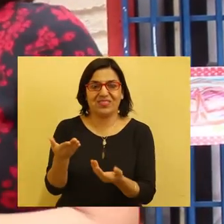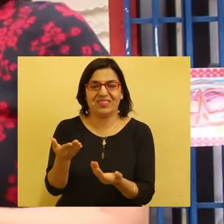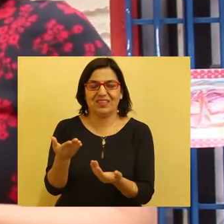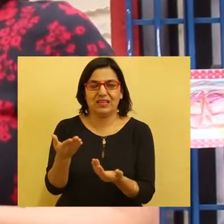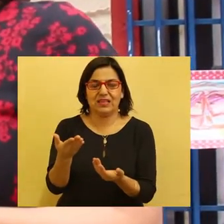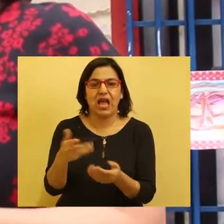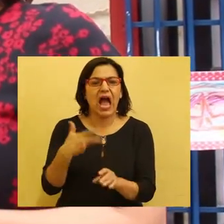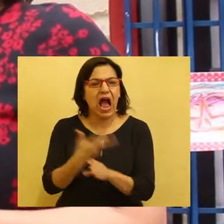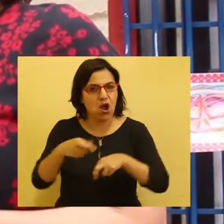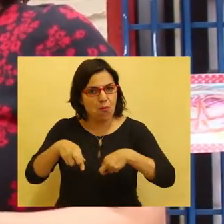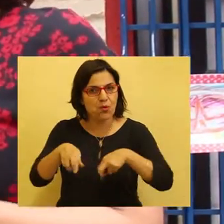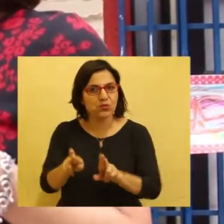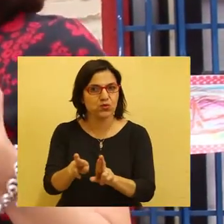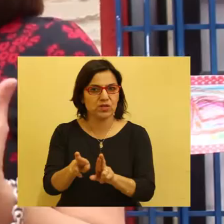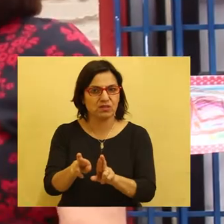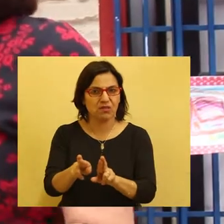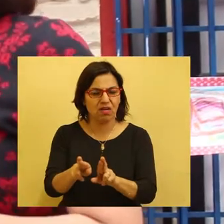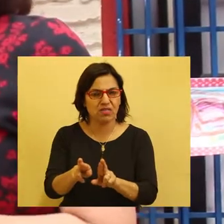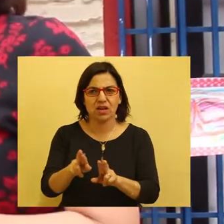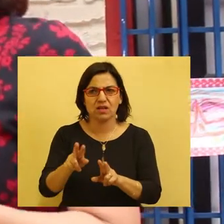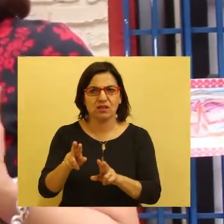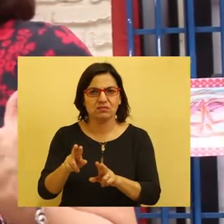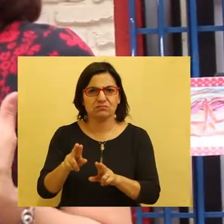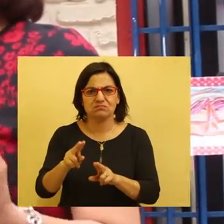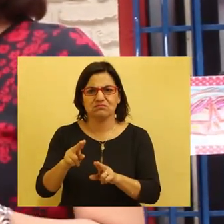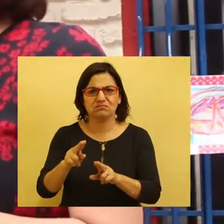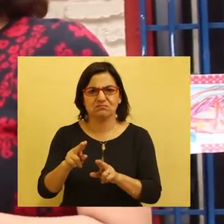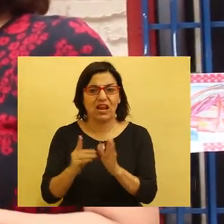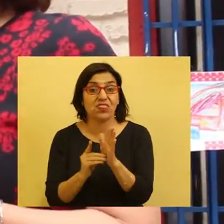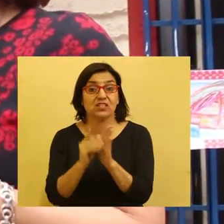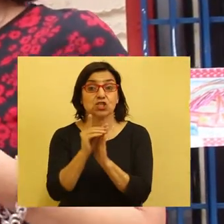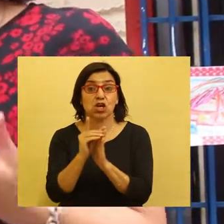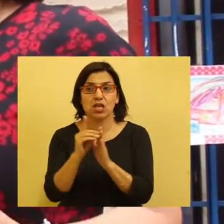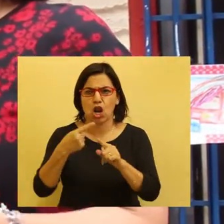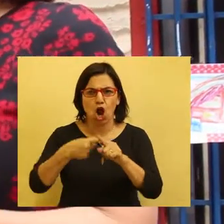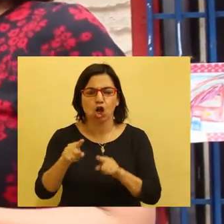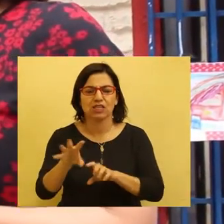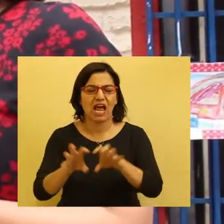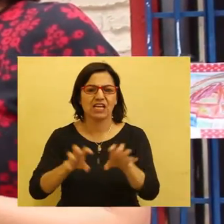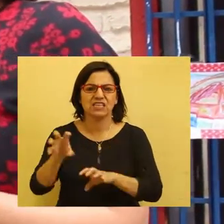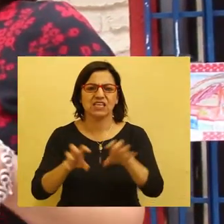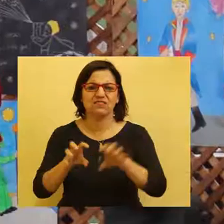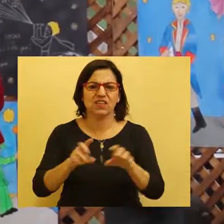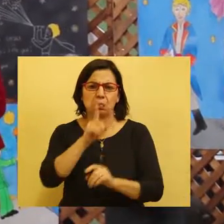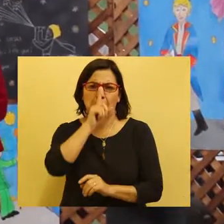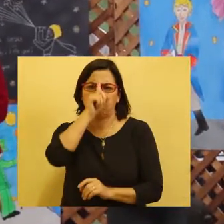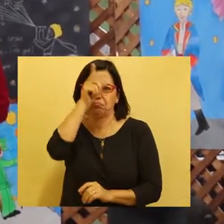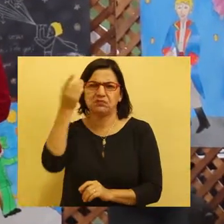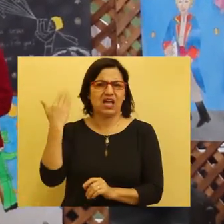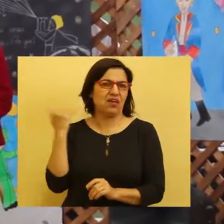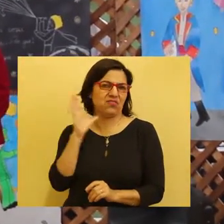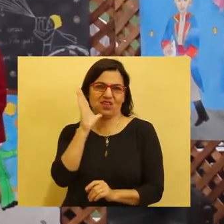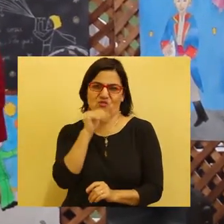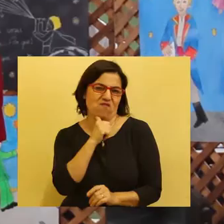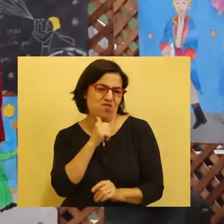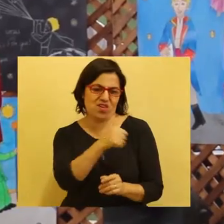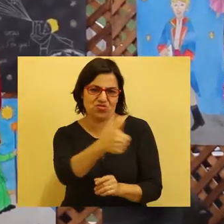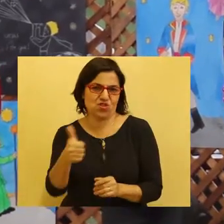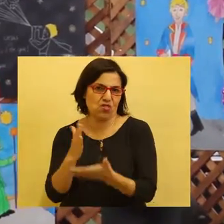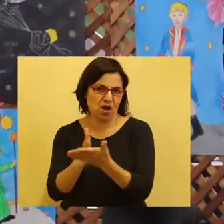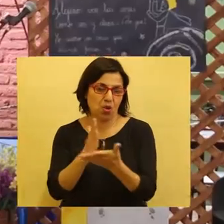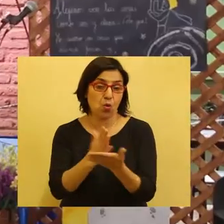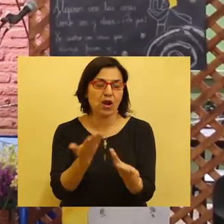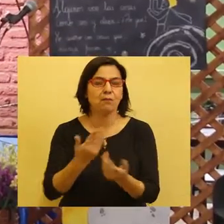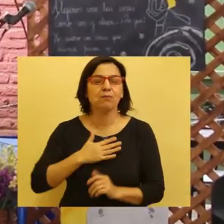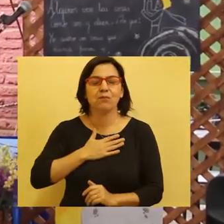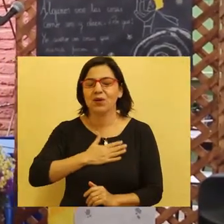tú, están teniendo oportunidades para desarrollar otras actividades que tradicionalmente no se dan en todas las